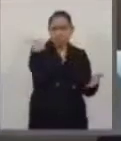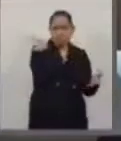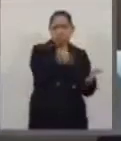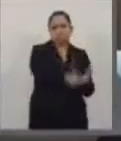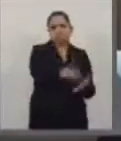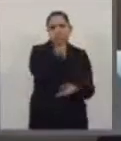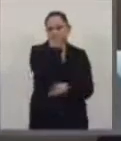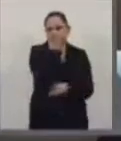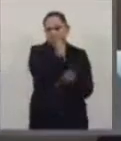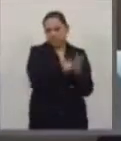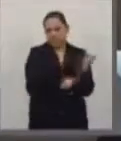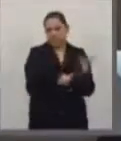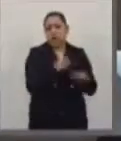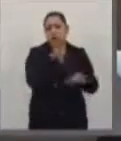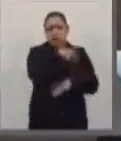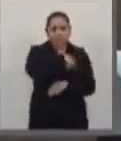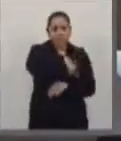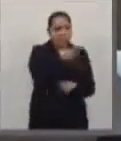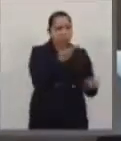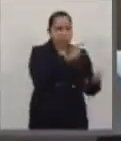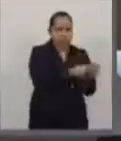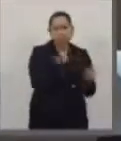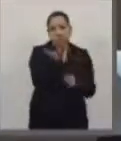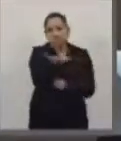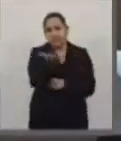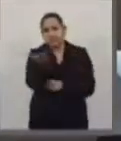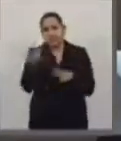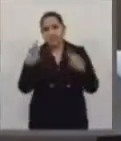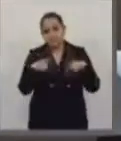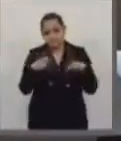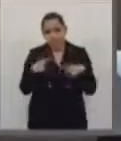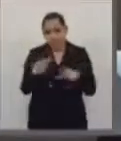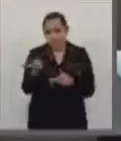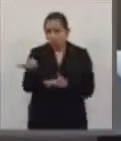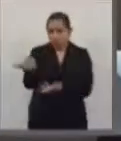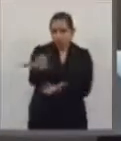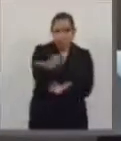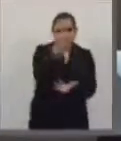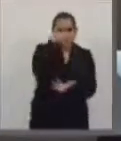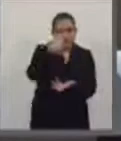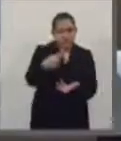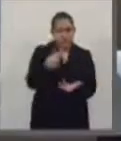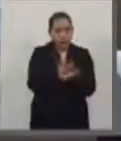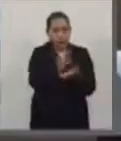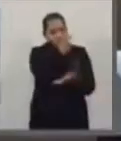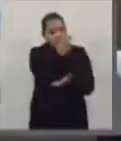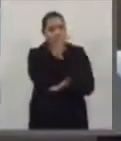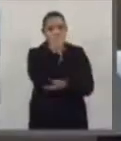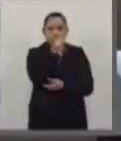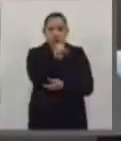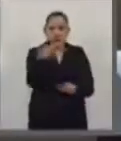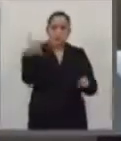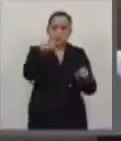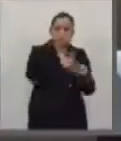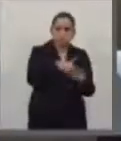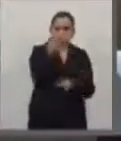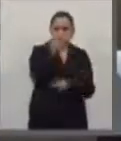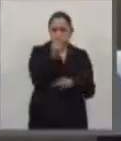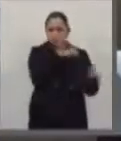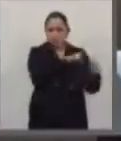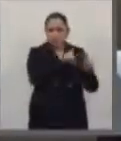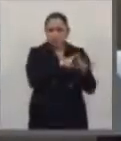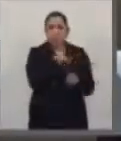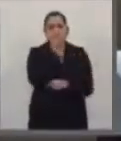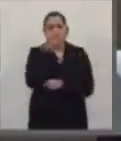población cooperación para comprar el gas porque ni para eso tiene. Aunado a que supuestamente el gobernador lanzó